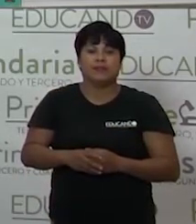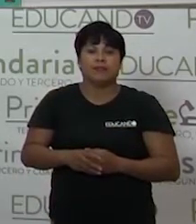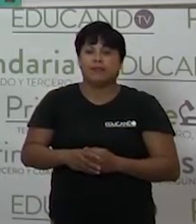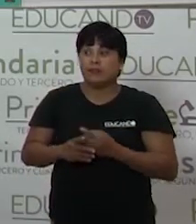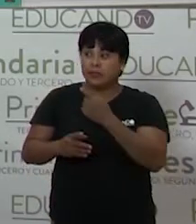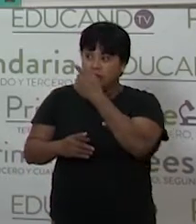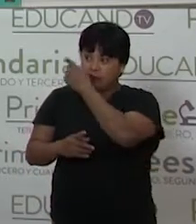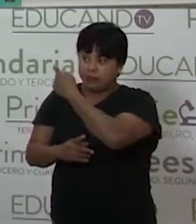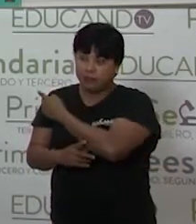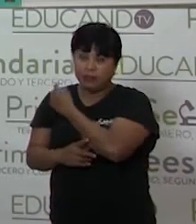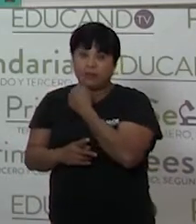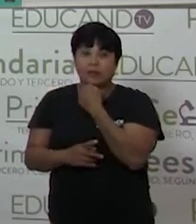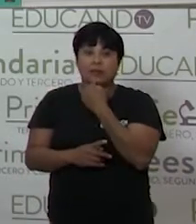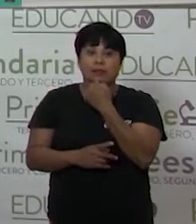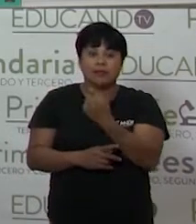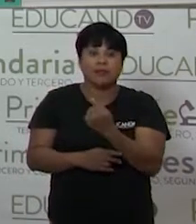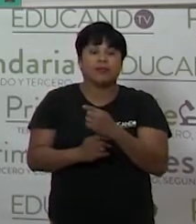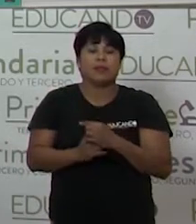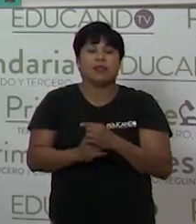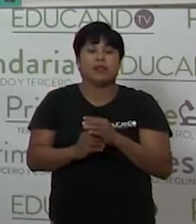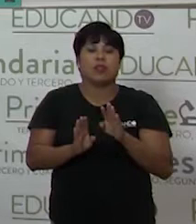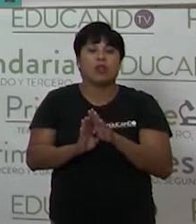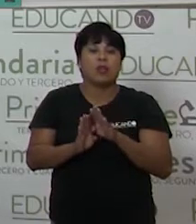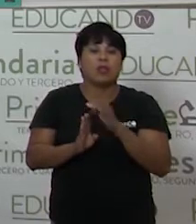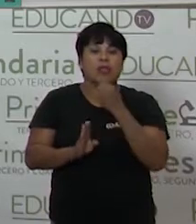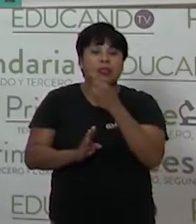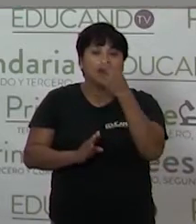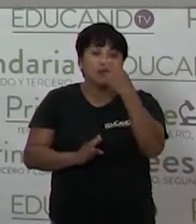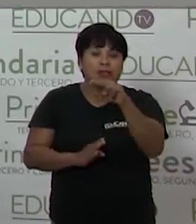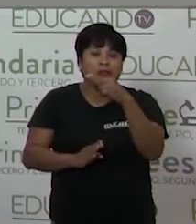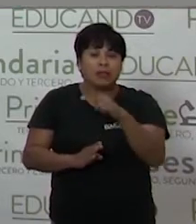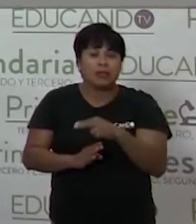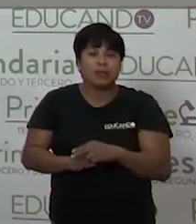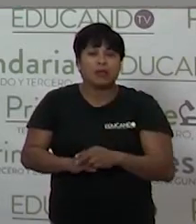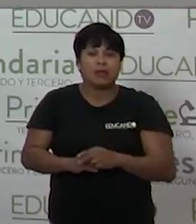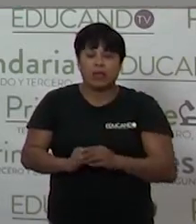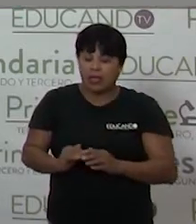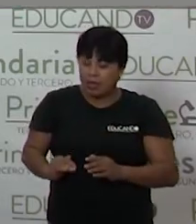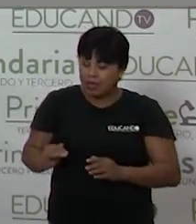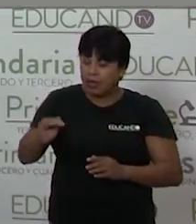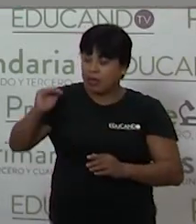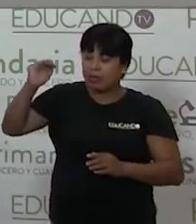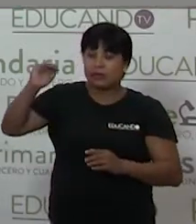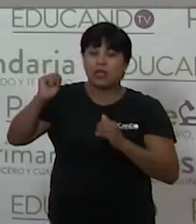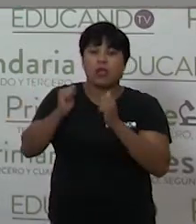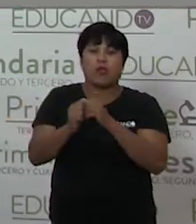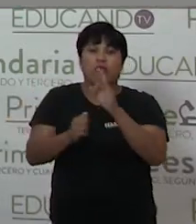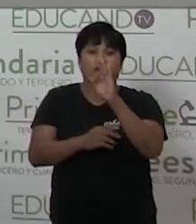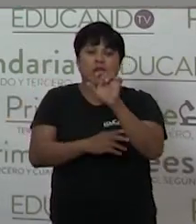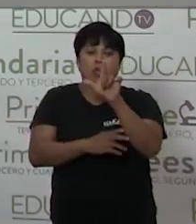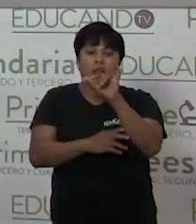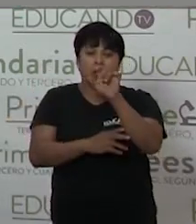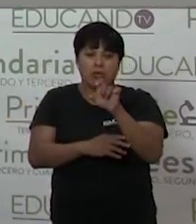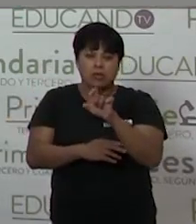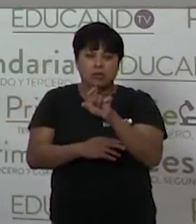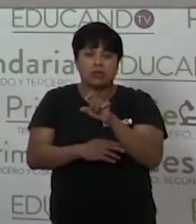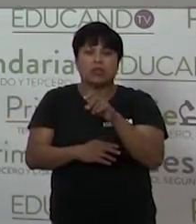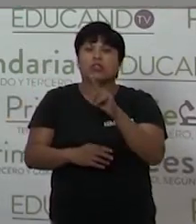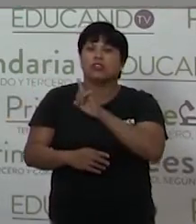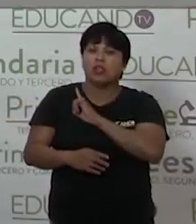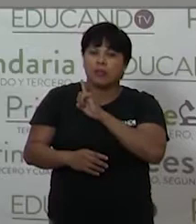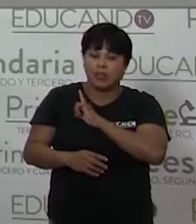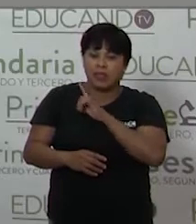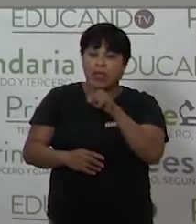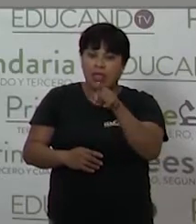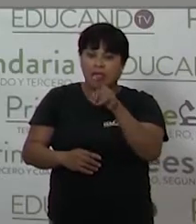vamos a ver que este libro se llama crece con félix nos vamos a quedar con el nombre